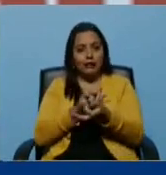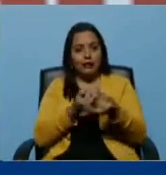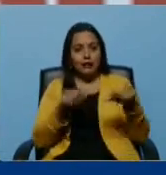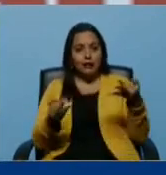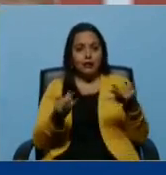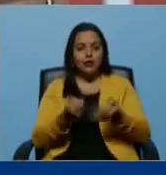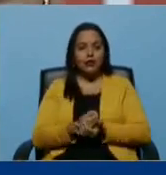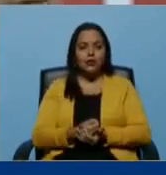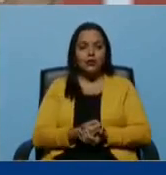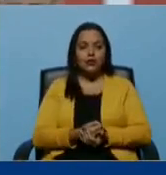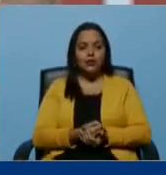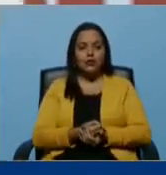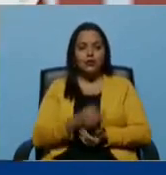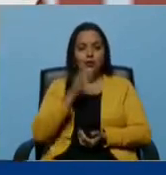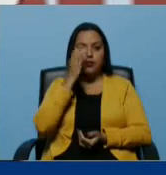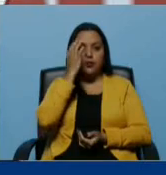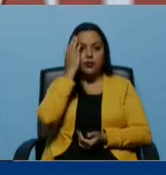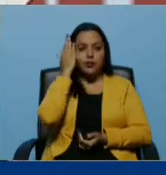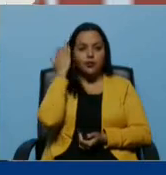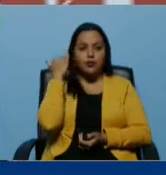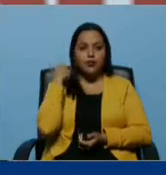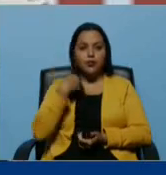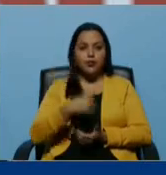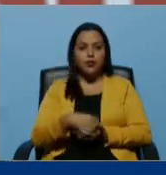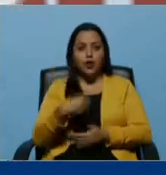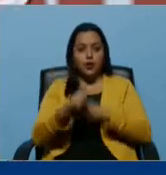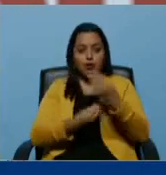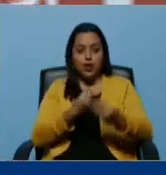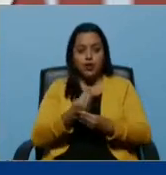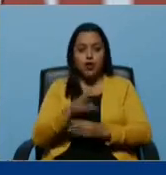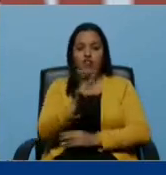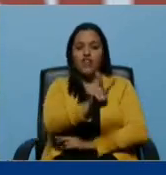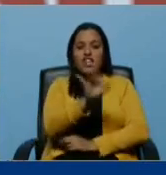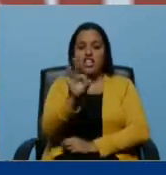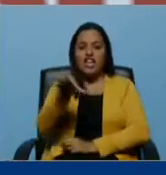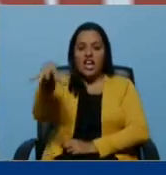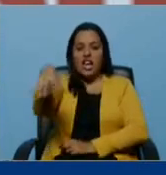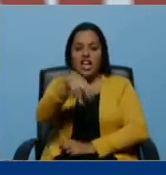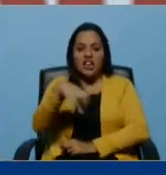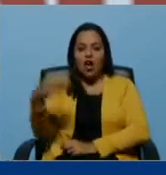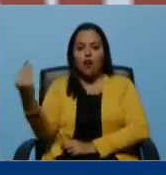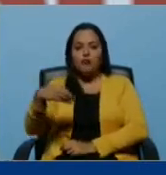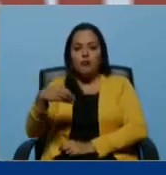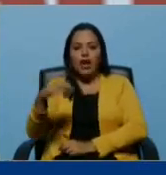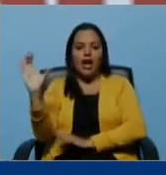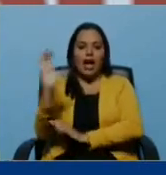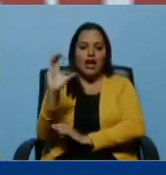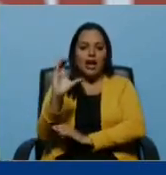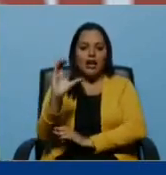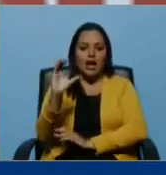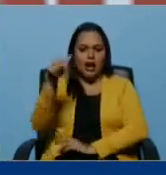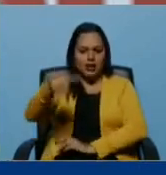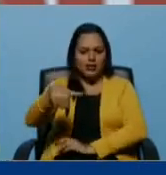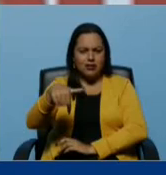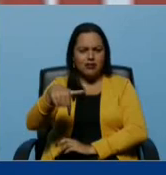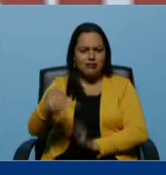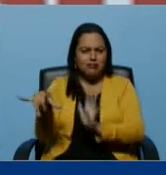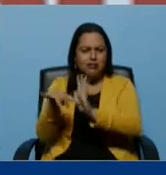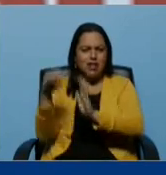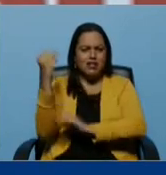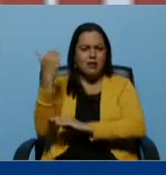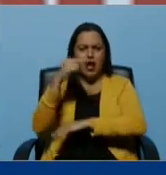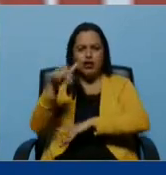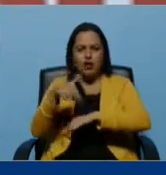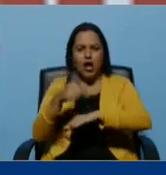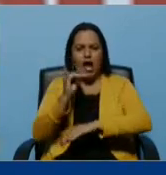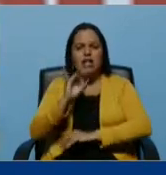extraordinariamente bien. Se hizo en los 23 estados más Caracas. Hubo aquí en el hemiciclo protocolar